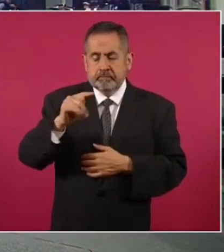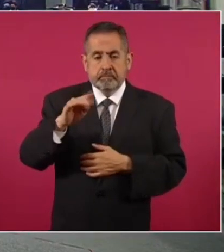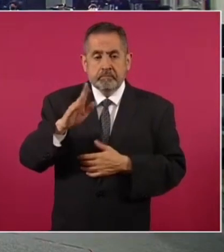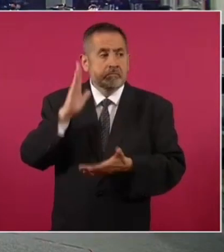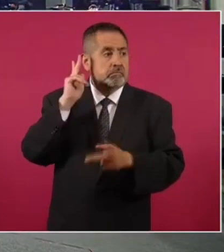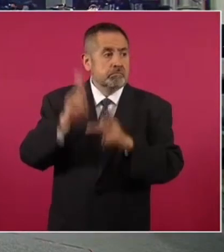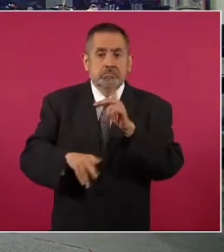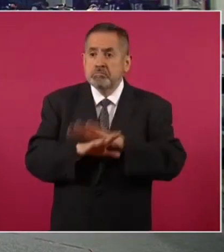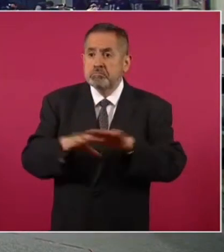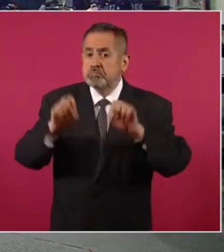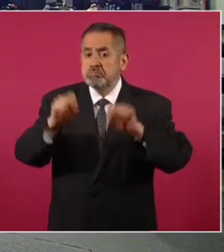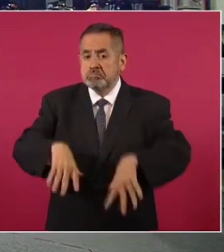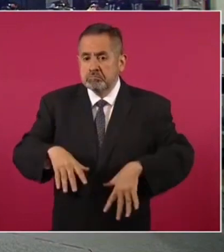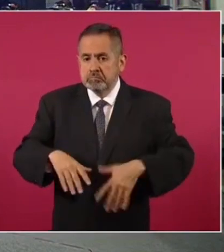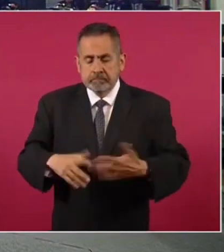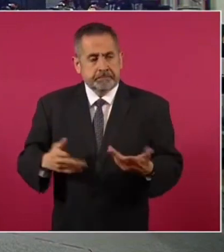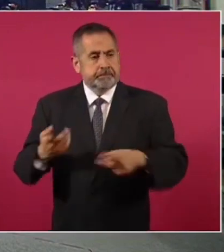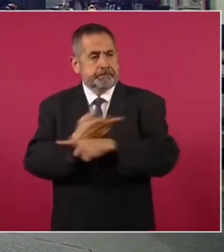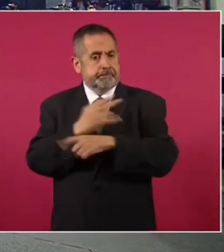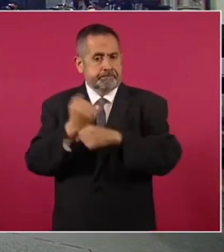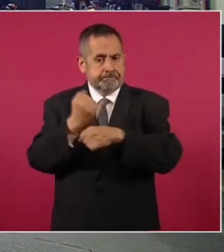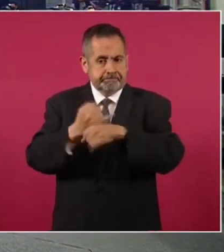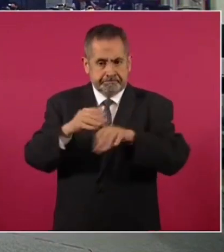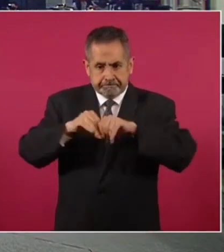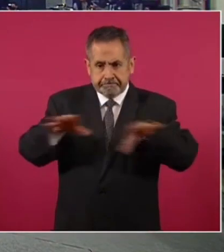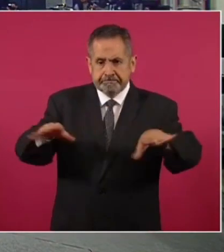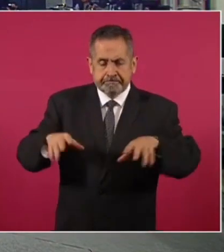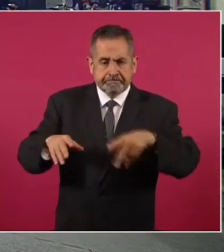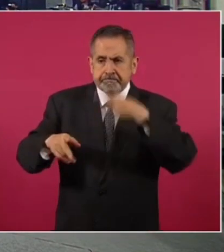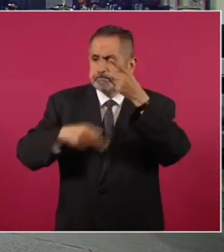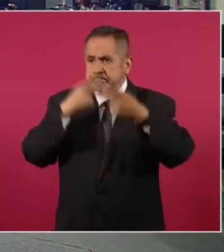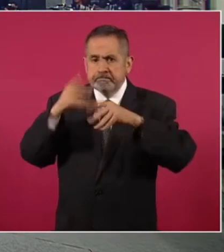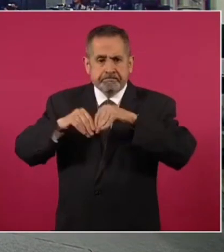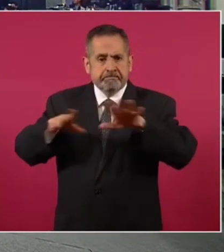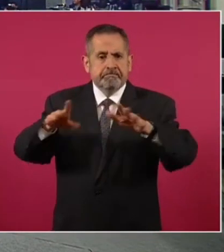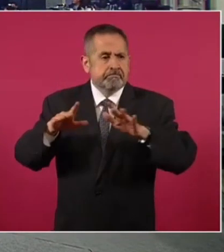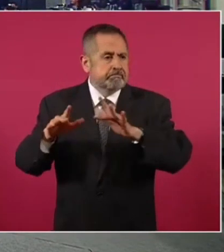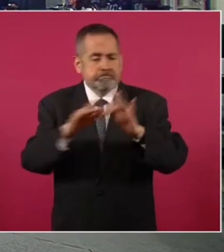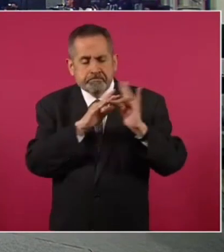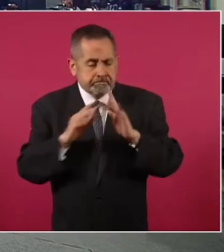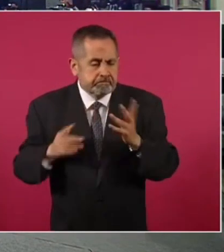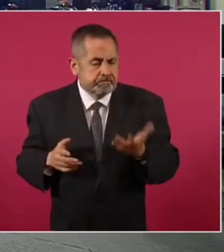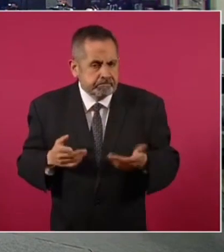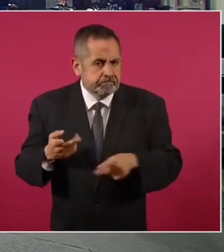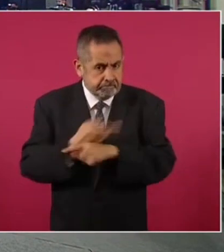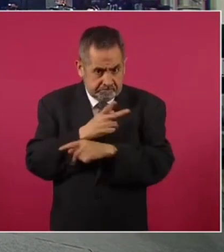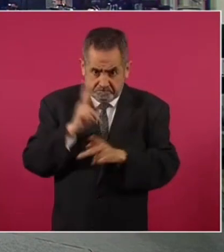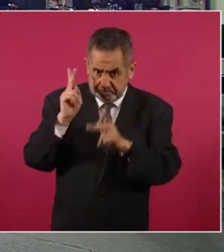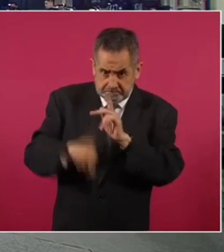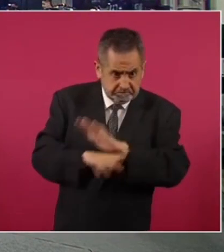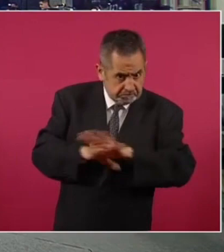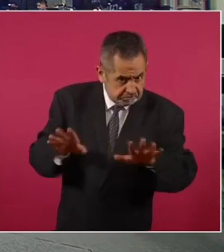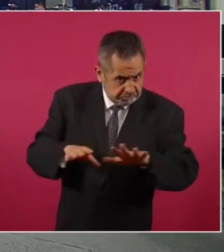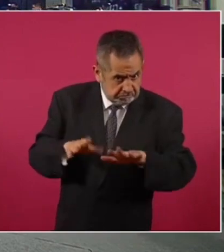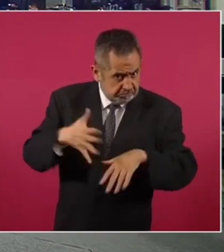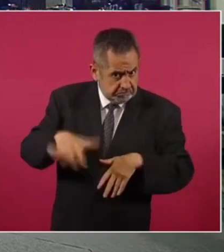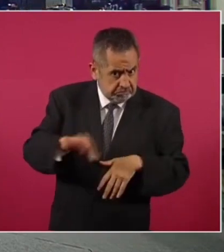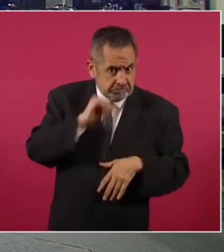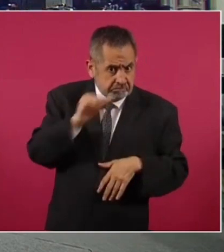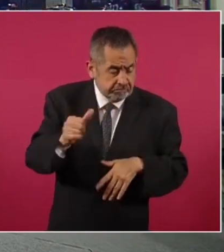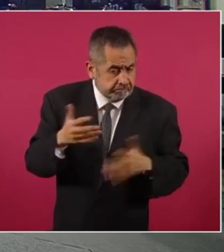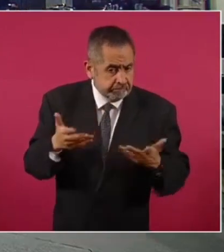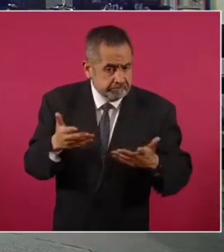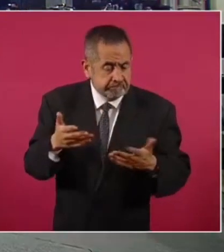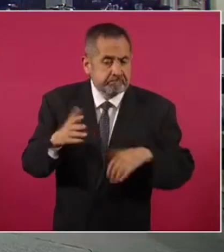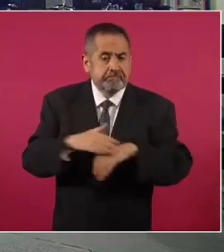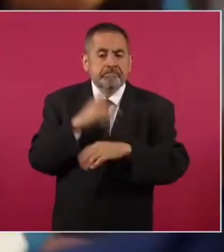suspendido. Eso es algo que ha trascendido en redes sociales y algunos medios de comunicación pues bueno lo han dicho.